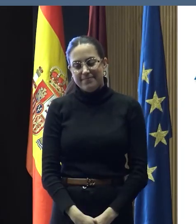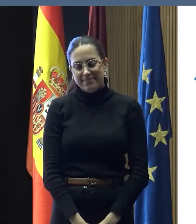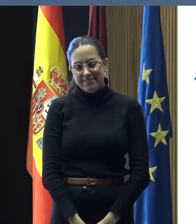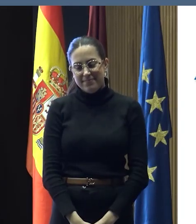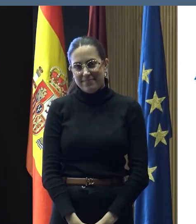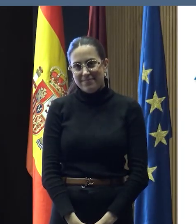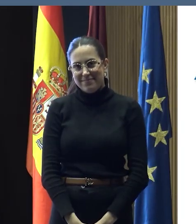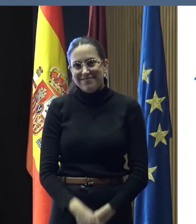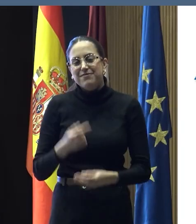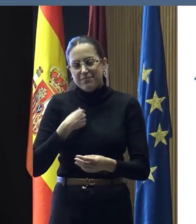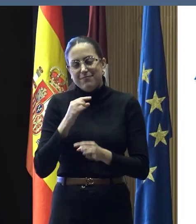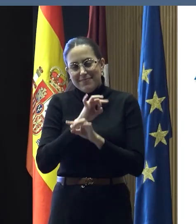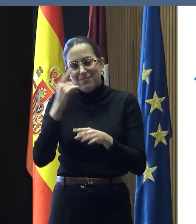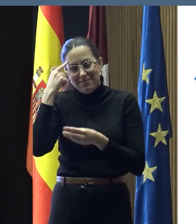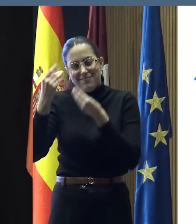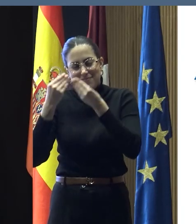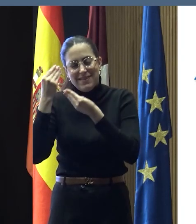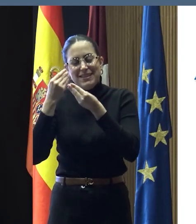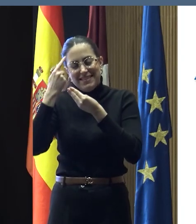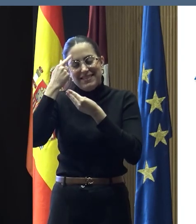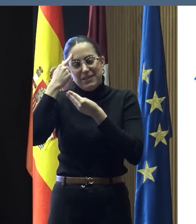Claro, estaba yo pensando...